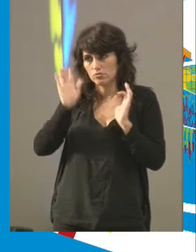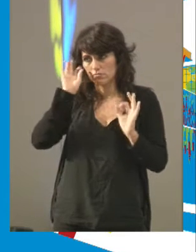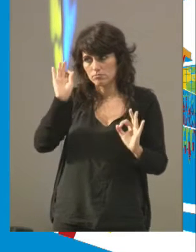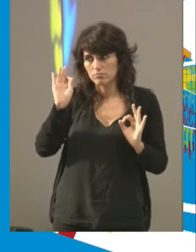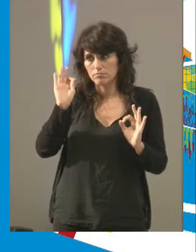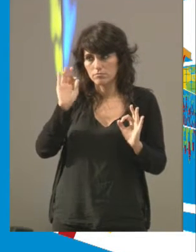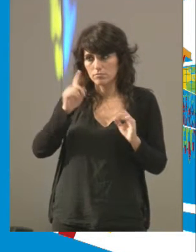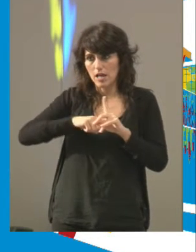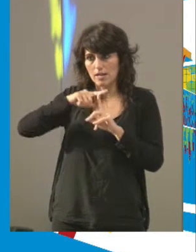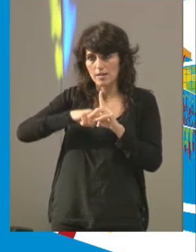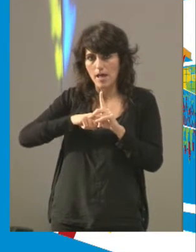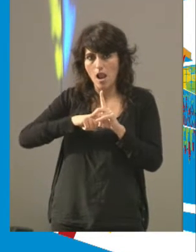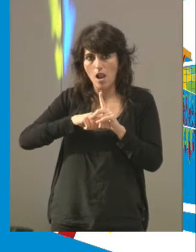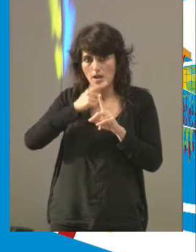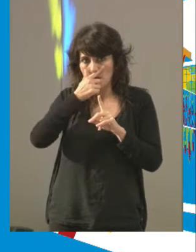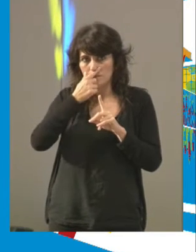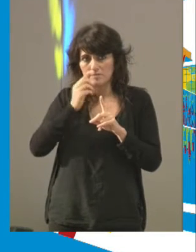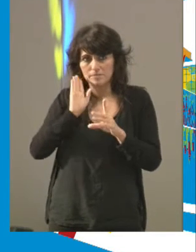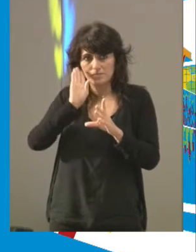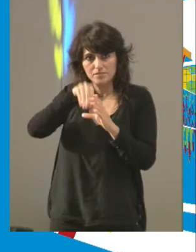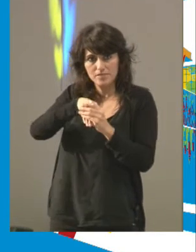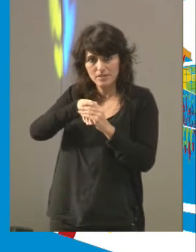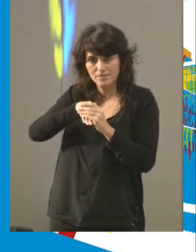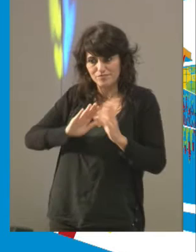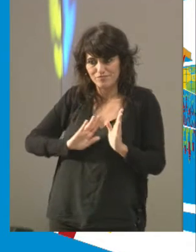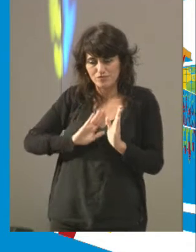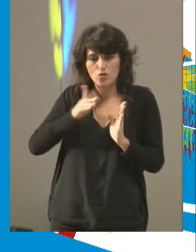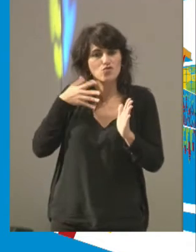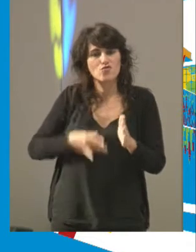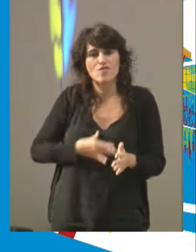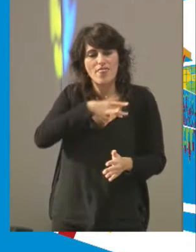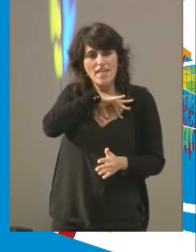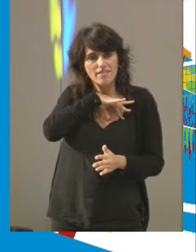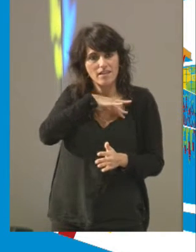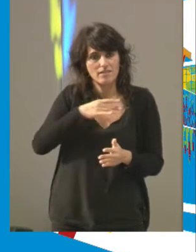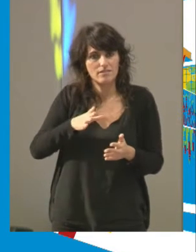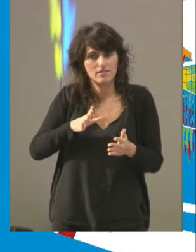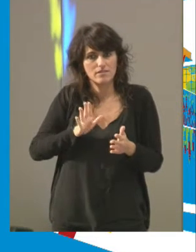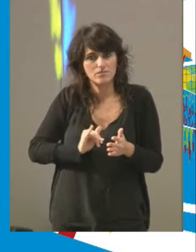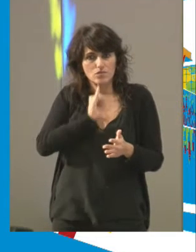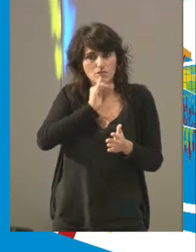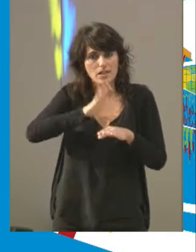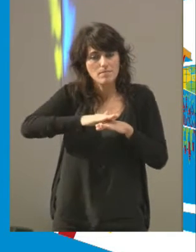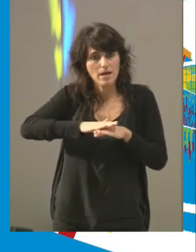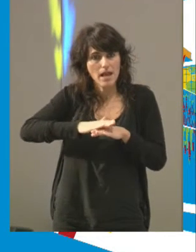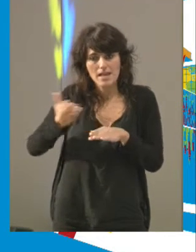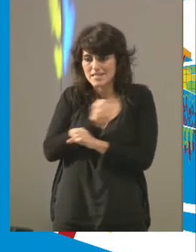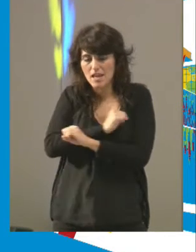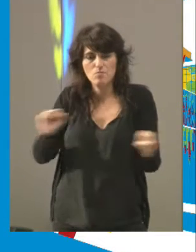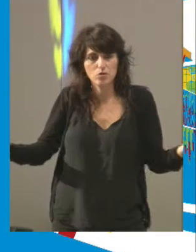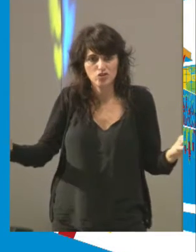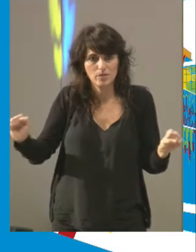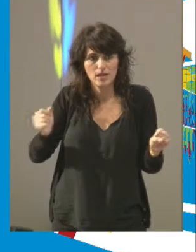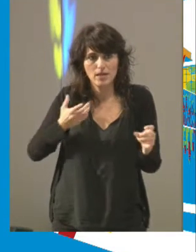que tienen un nivel de agregación y de anonimización suficiente para que evidentemente sea imposible reproducir